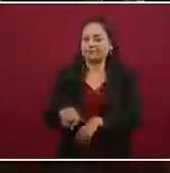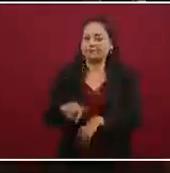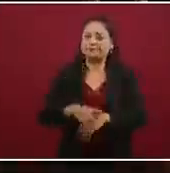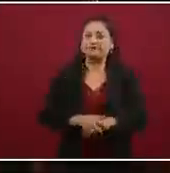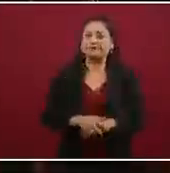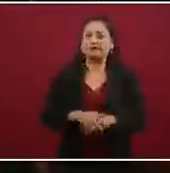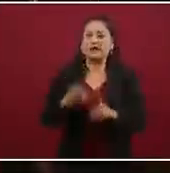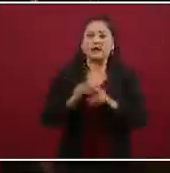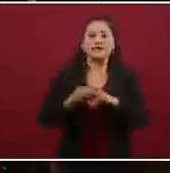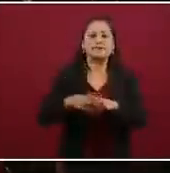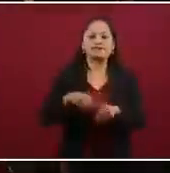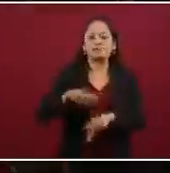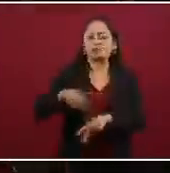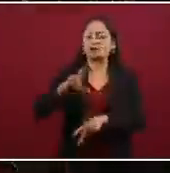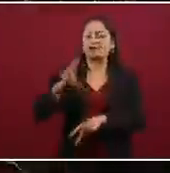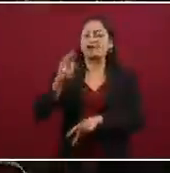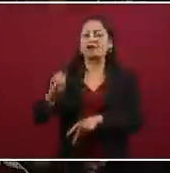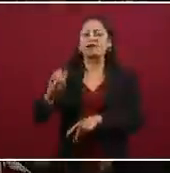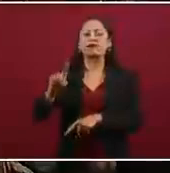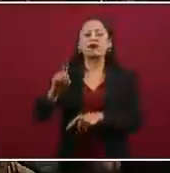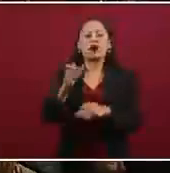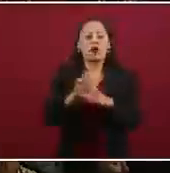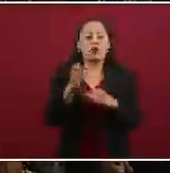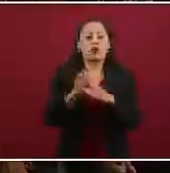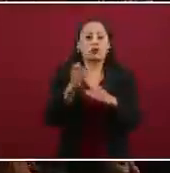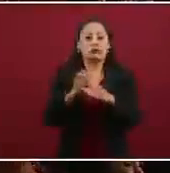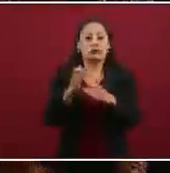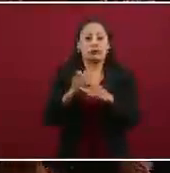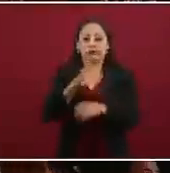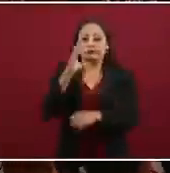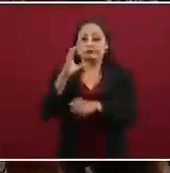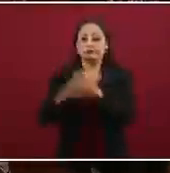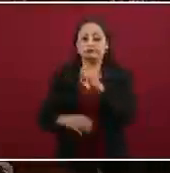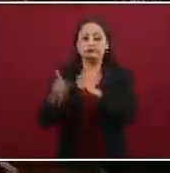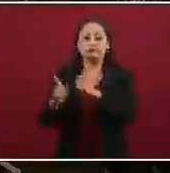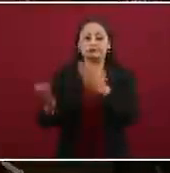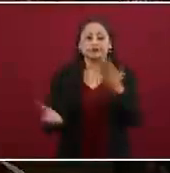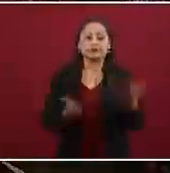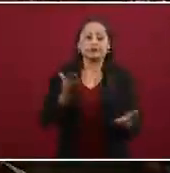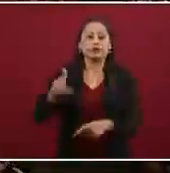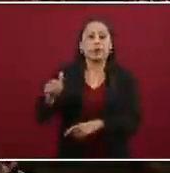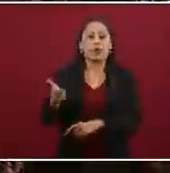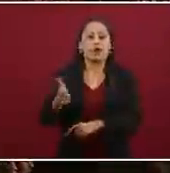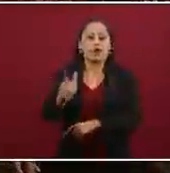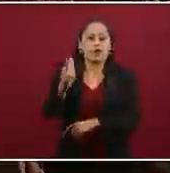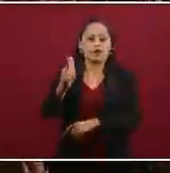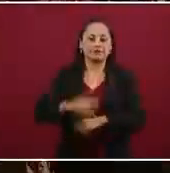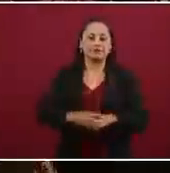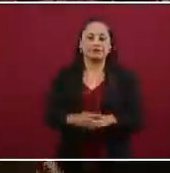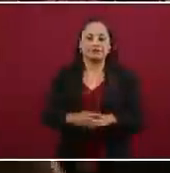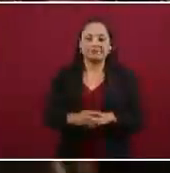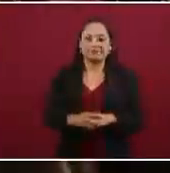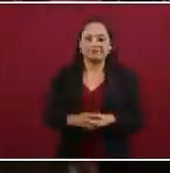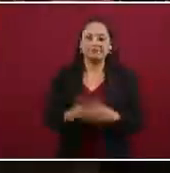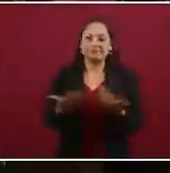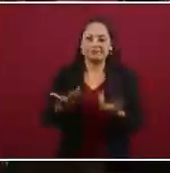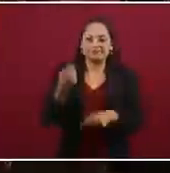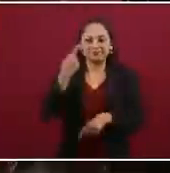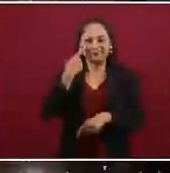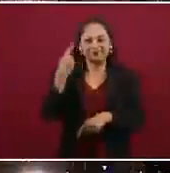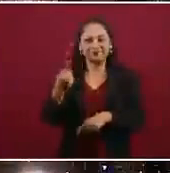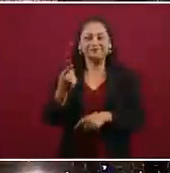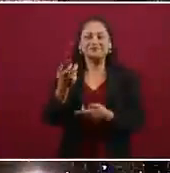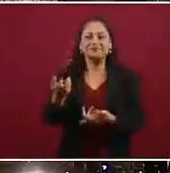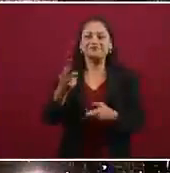abrió Quintana Roo y cerró, está cerrando ahora mismo su participación Guanajuato. Así que bueno, aquí tenemos todos